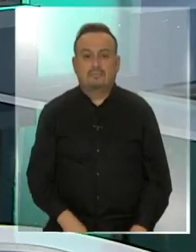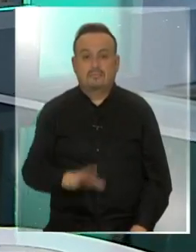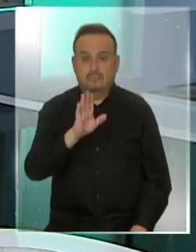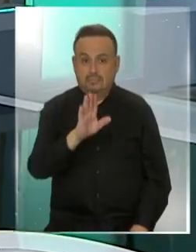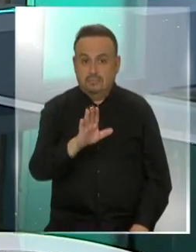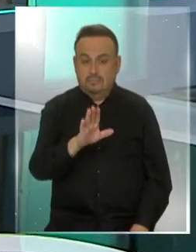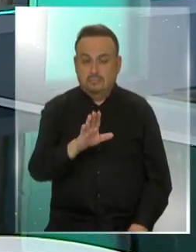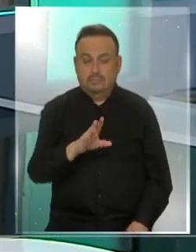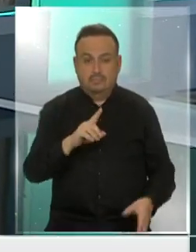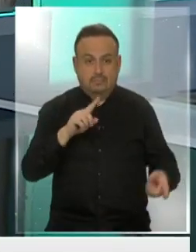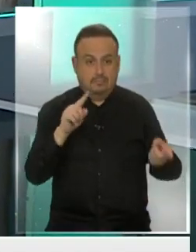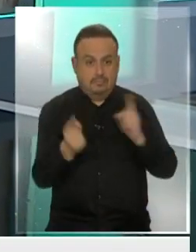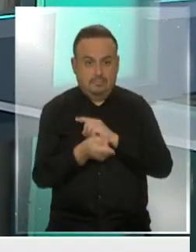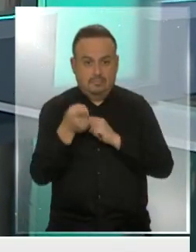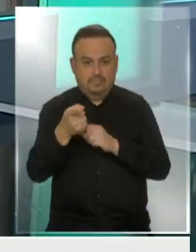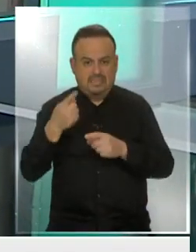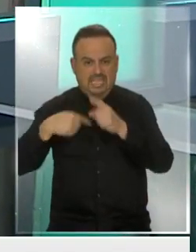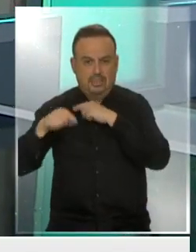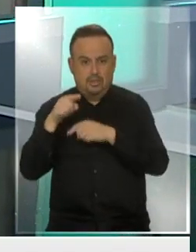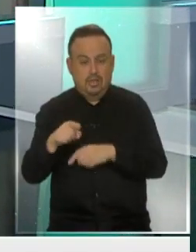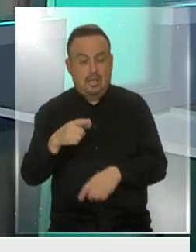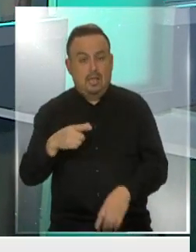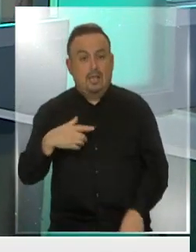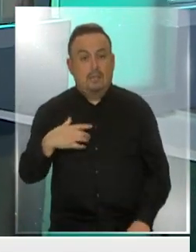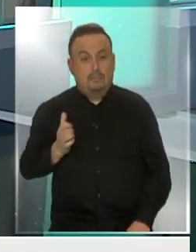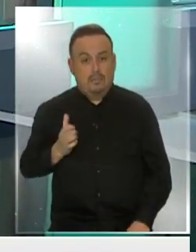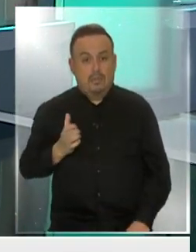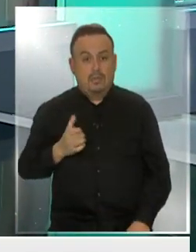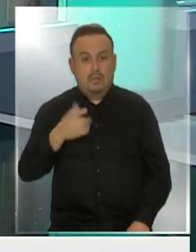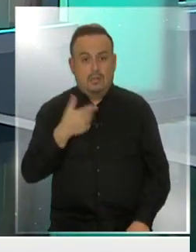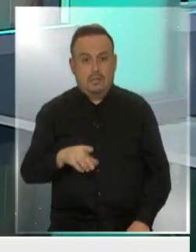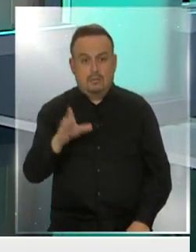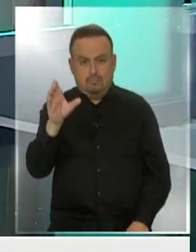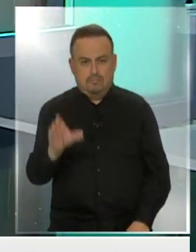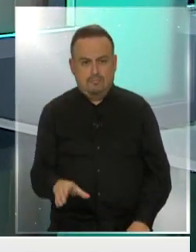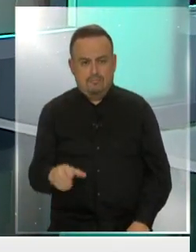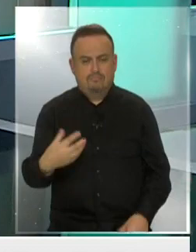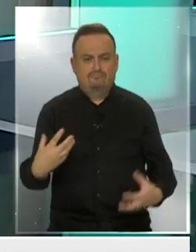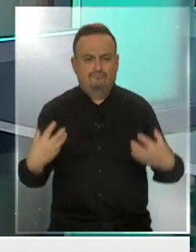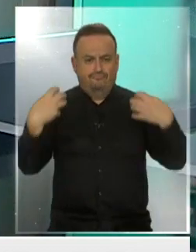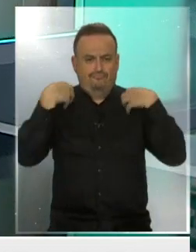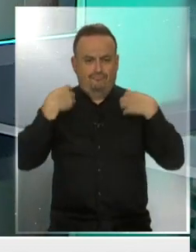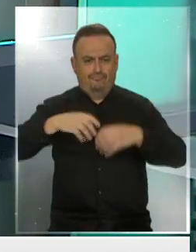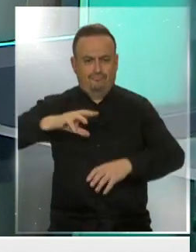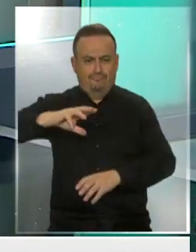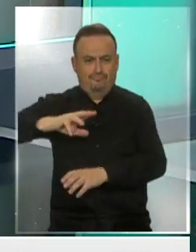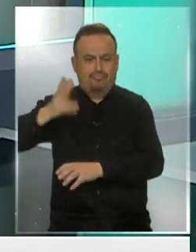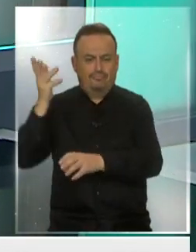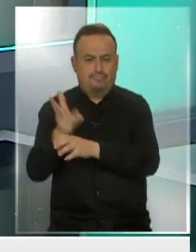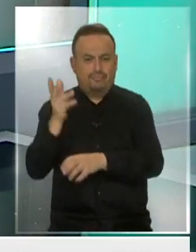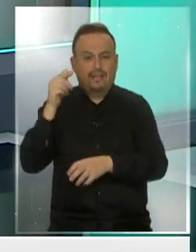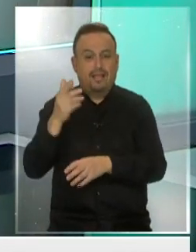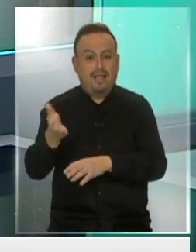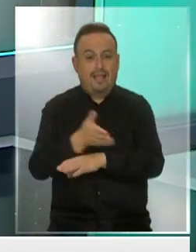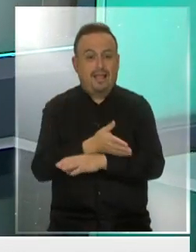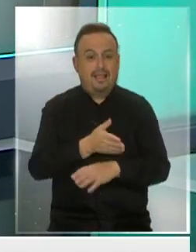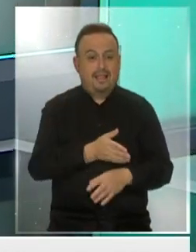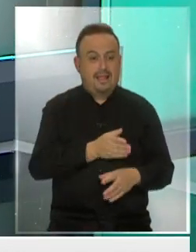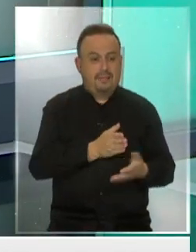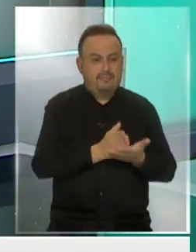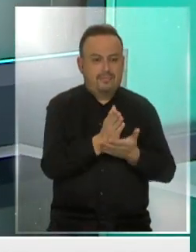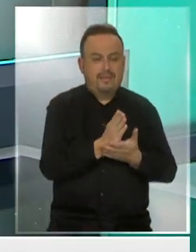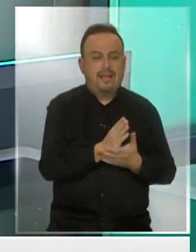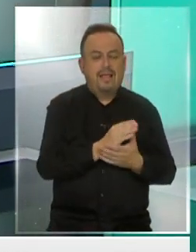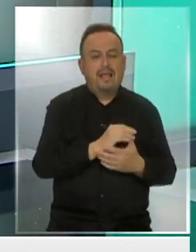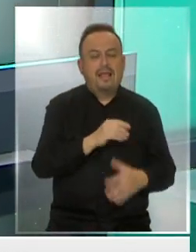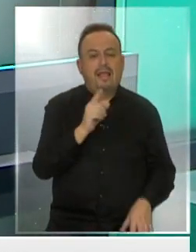fíjese en el vuelco que tuvo la siguiente historia la policía de investigaciones detuvo al presunto autor de un robo frustrado ocurrido a principios de mes a